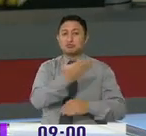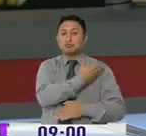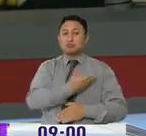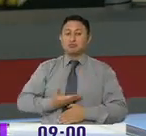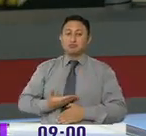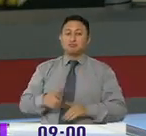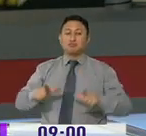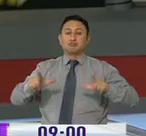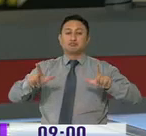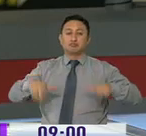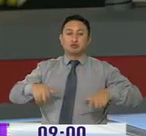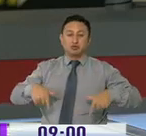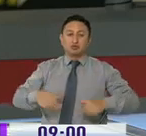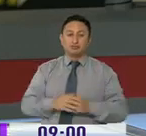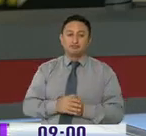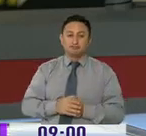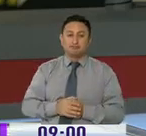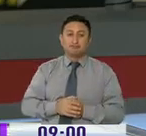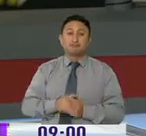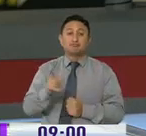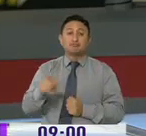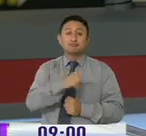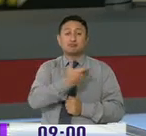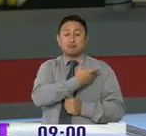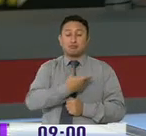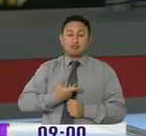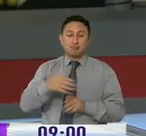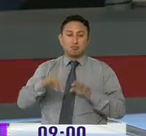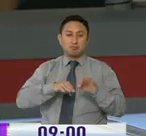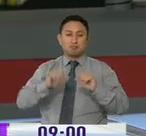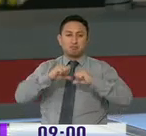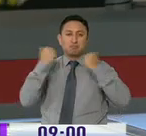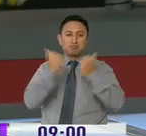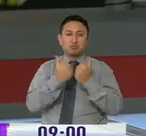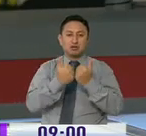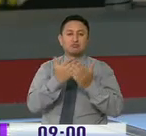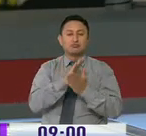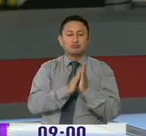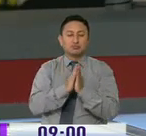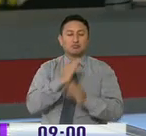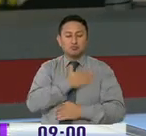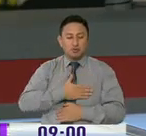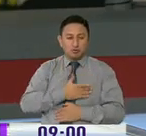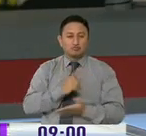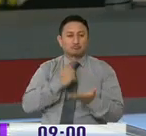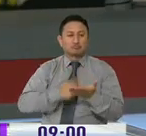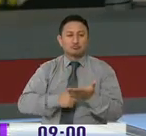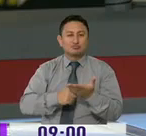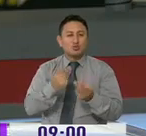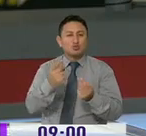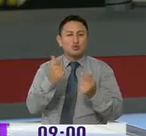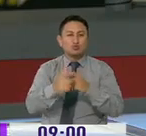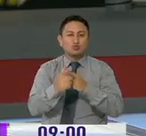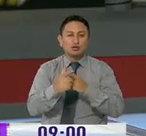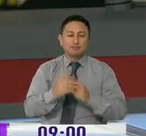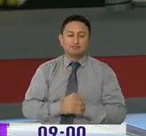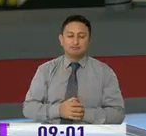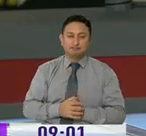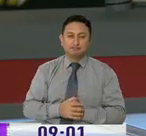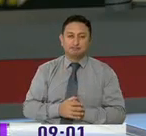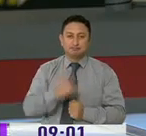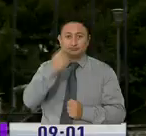de la República, Lenín Moreno. El primer mandatario exhortó al organismo legislativo a debatir la propuesta con carácter de urgente. Le